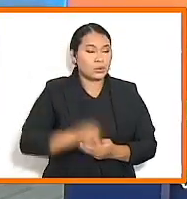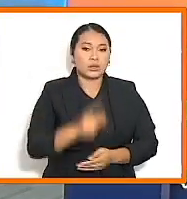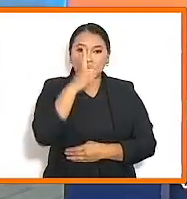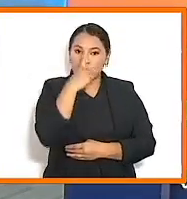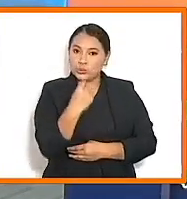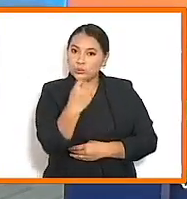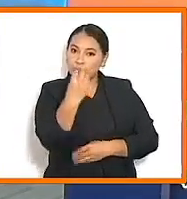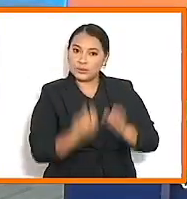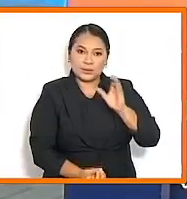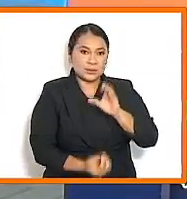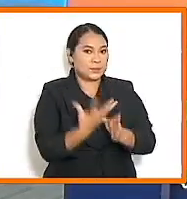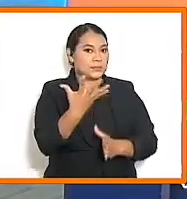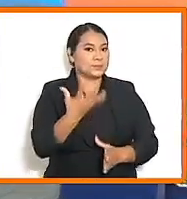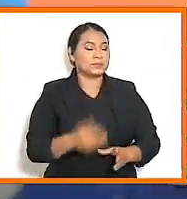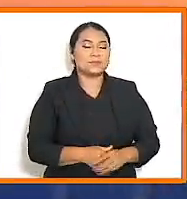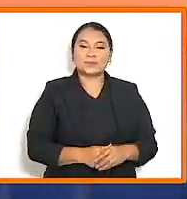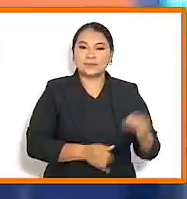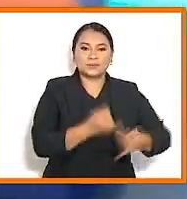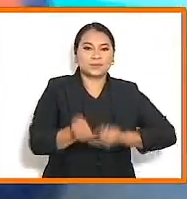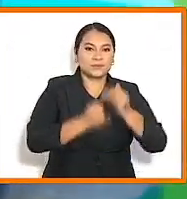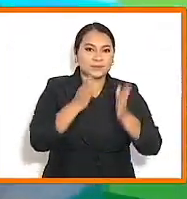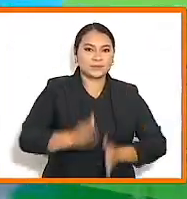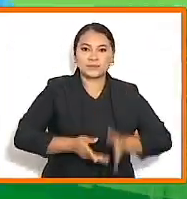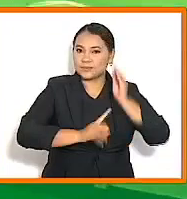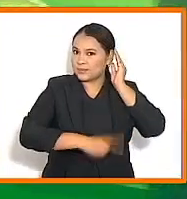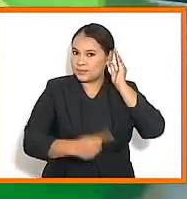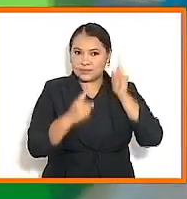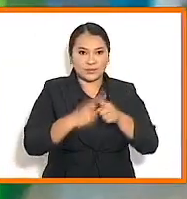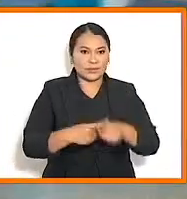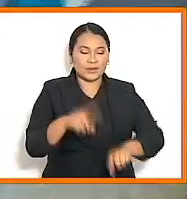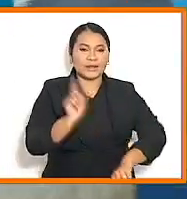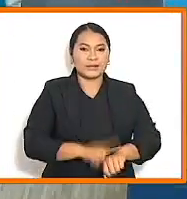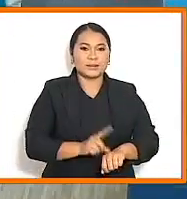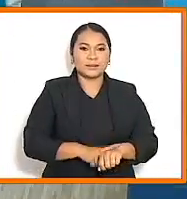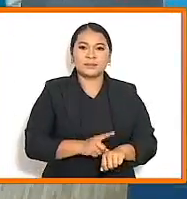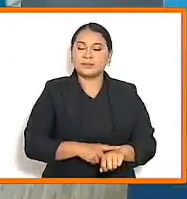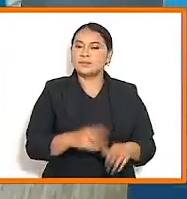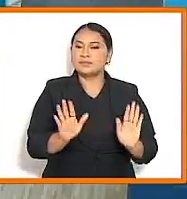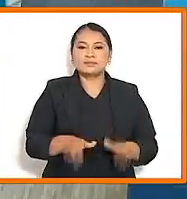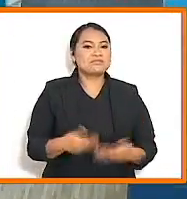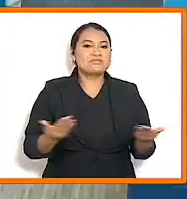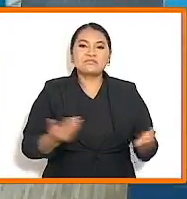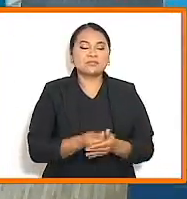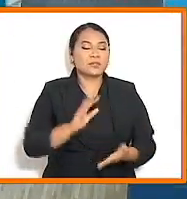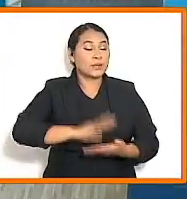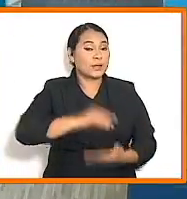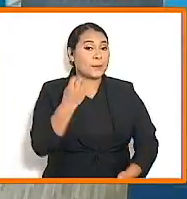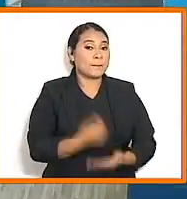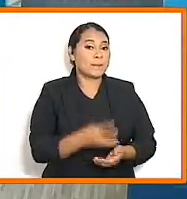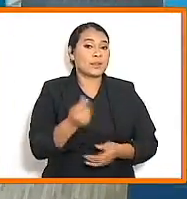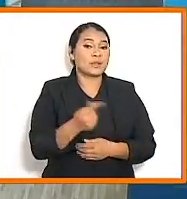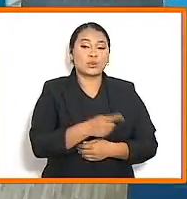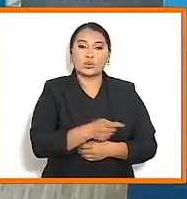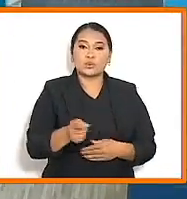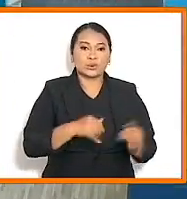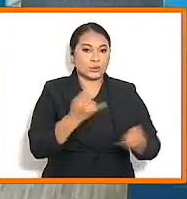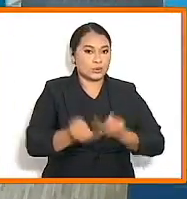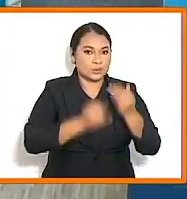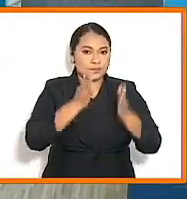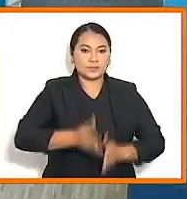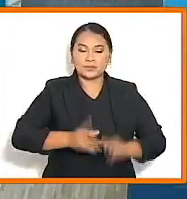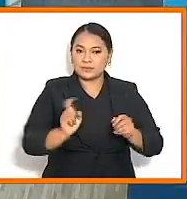Luna Nueva. Pero si eres jugador para MultiX, es momento de saber cómo vas a multiplicar tu dinero si eres un afortunado ganador en